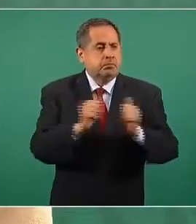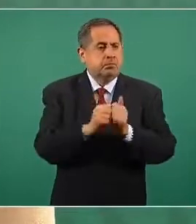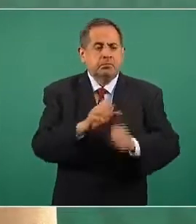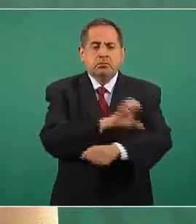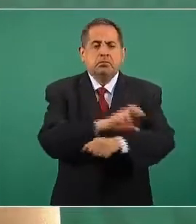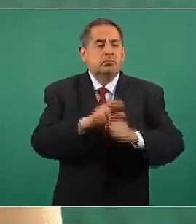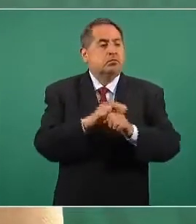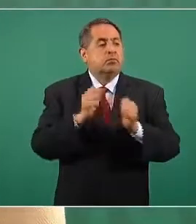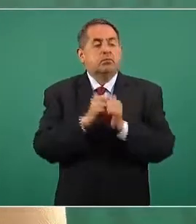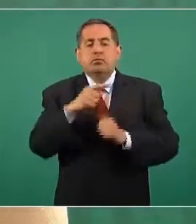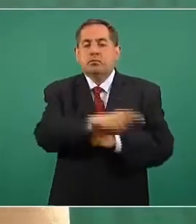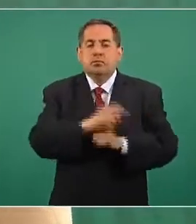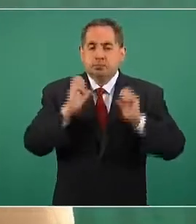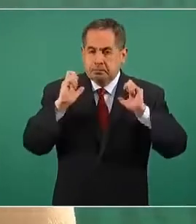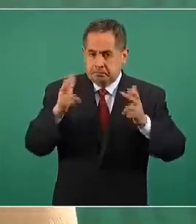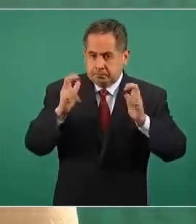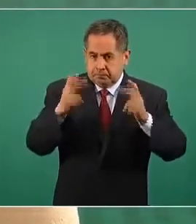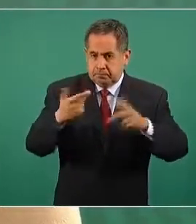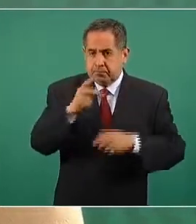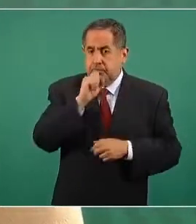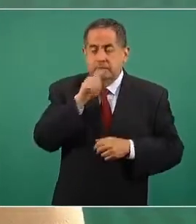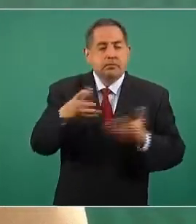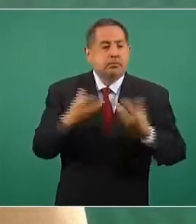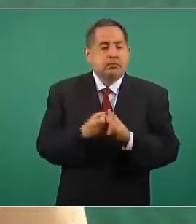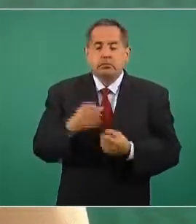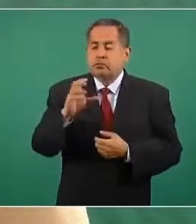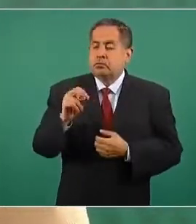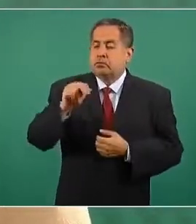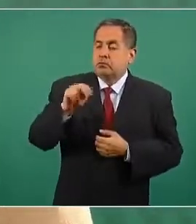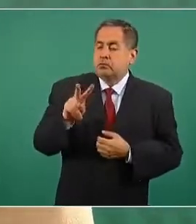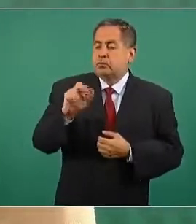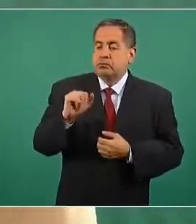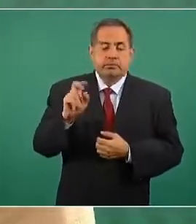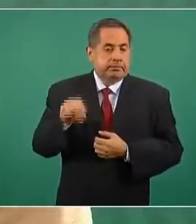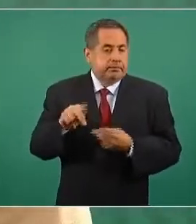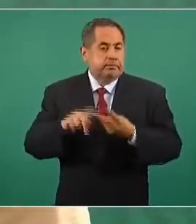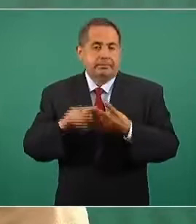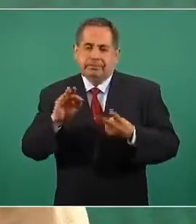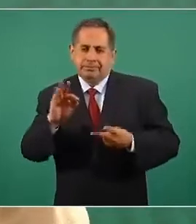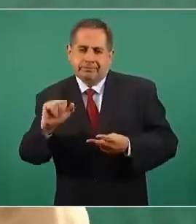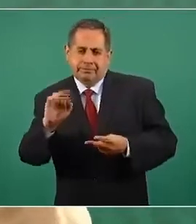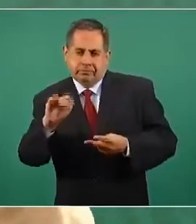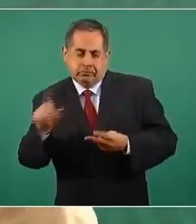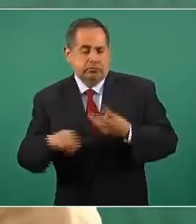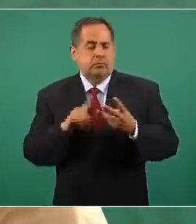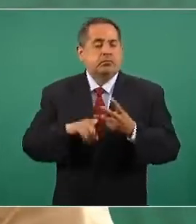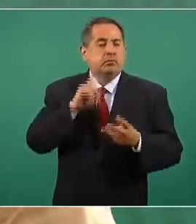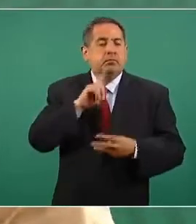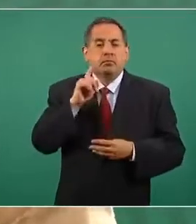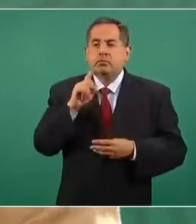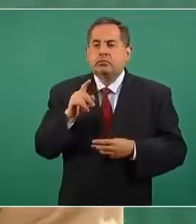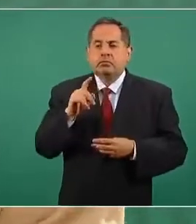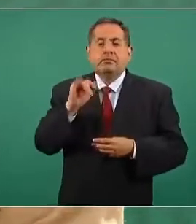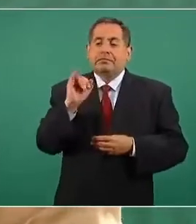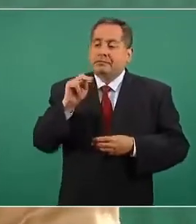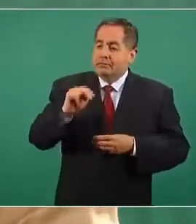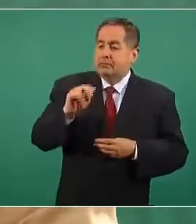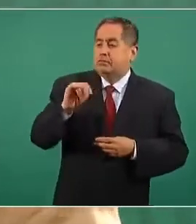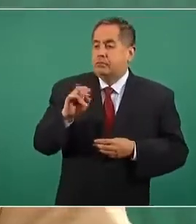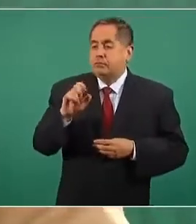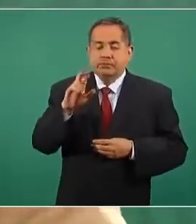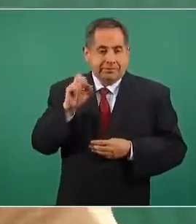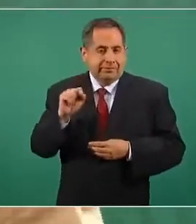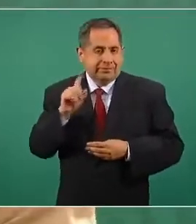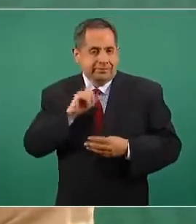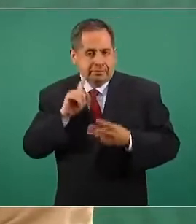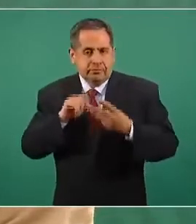autoridades de Chiapas, pero además está interviniendo con ABIM, Fabiola Lanís, está interviniendo en Mujeres, y tenemos un equipo